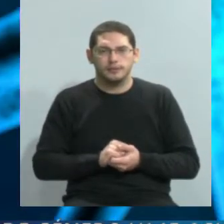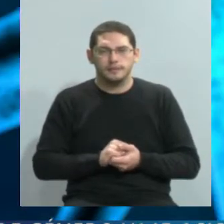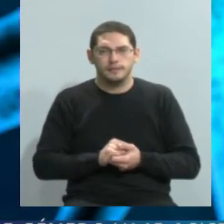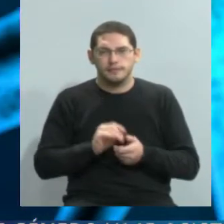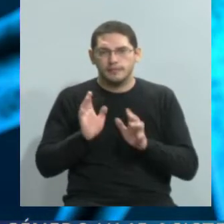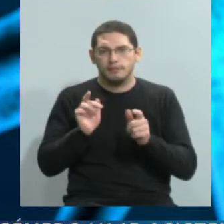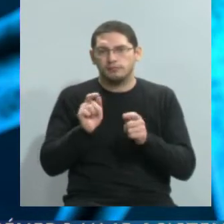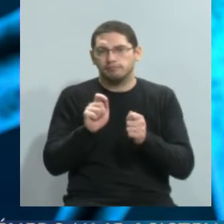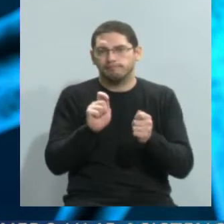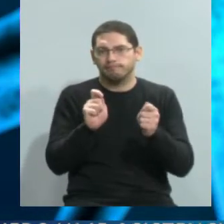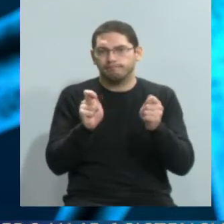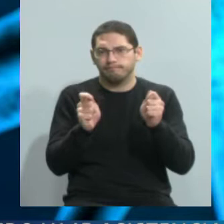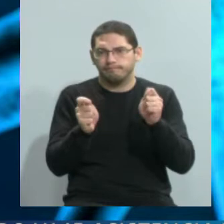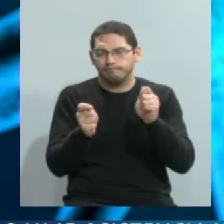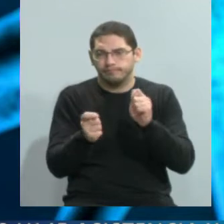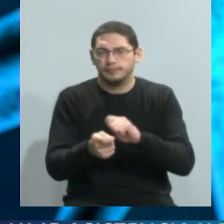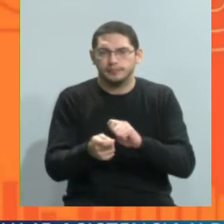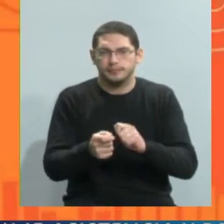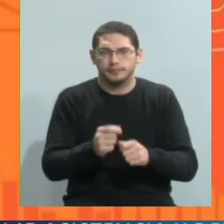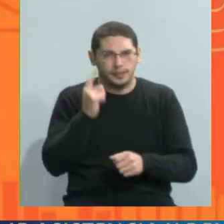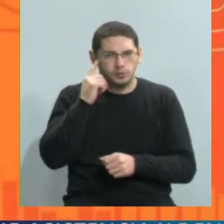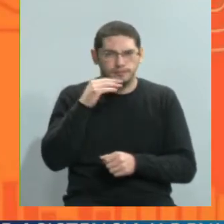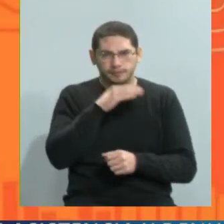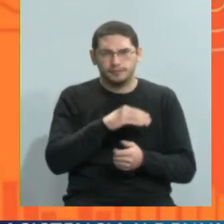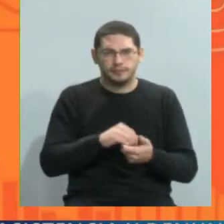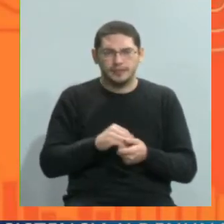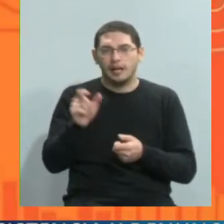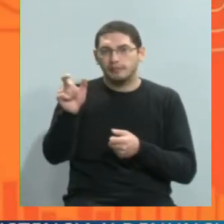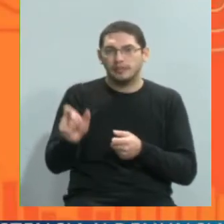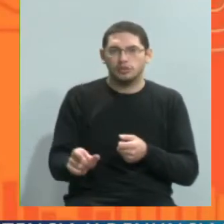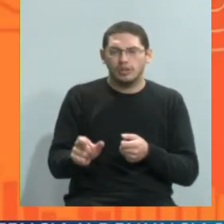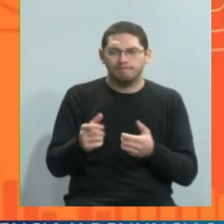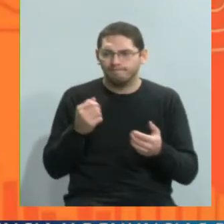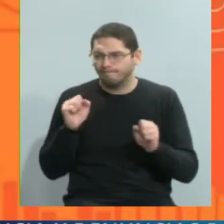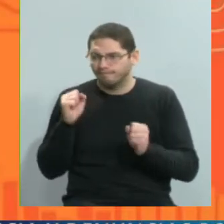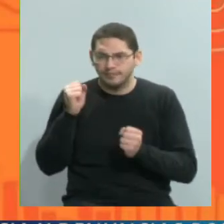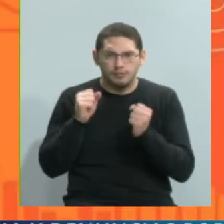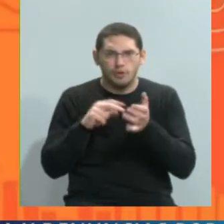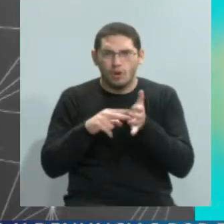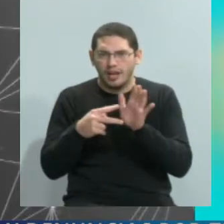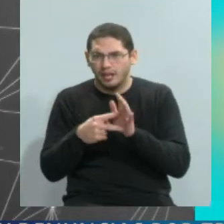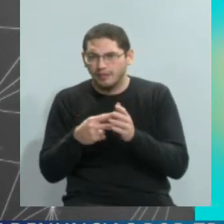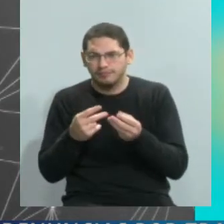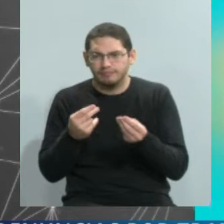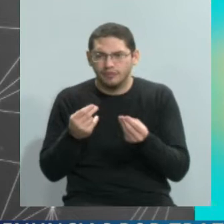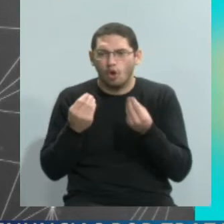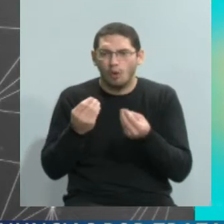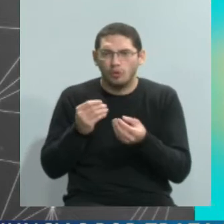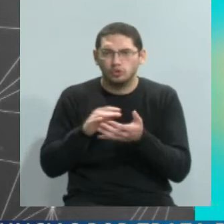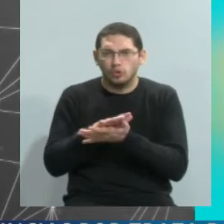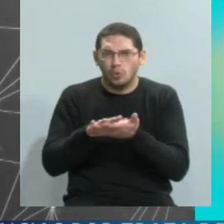cambiado en la evolución, busca el acompañamiento inmediato y resolver conflictos simples de forma